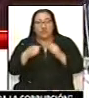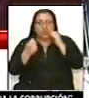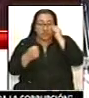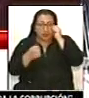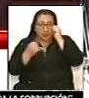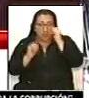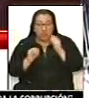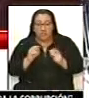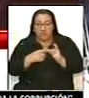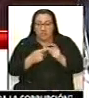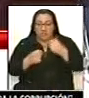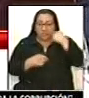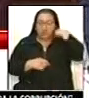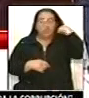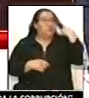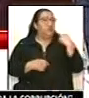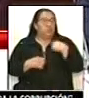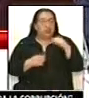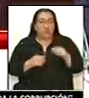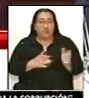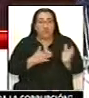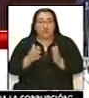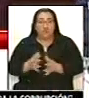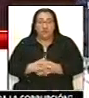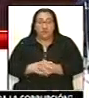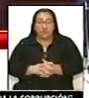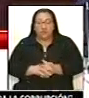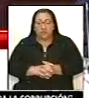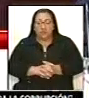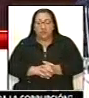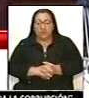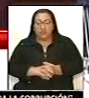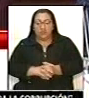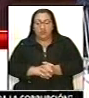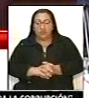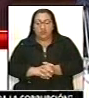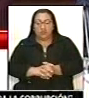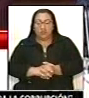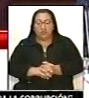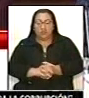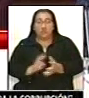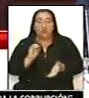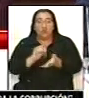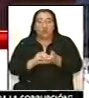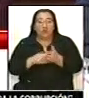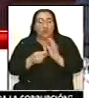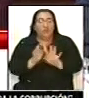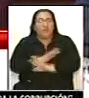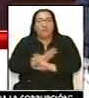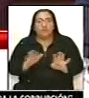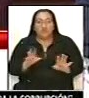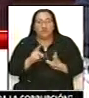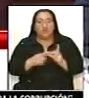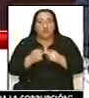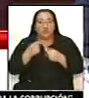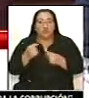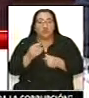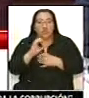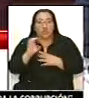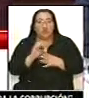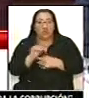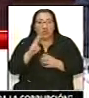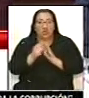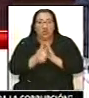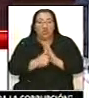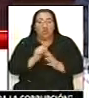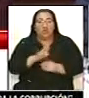así, y es acá, yo creo, la parte que hay que dejar el punto y ponerlo a dormir. Tiene que ver del capítulo 2,